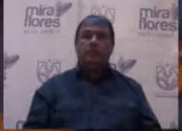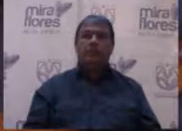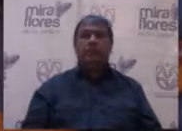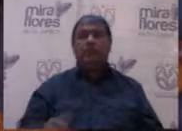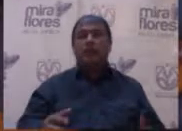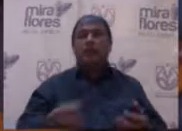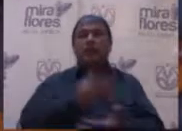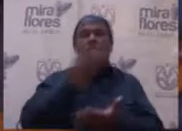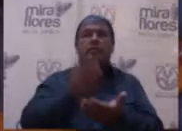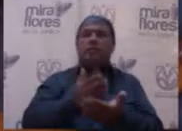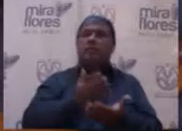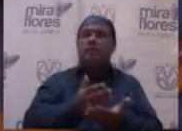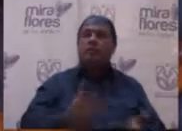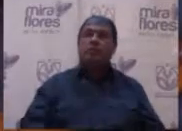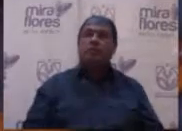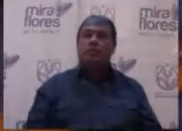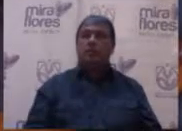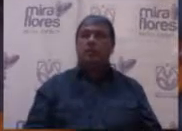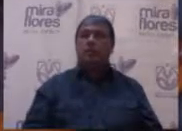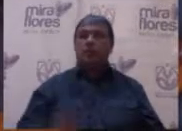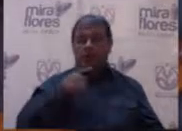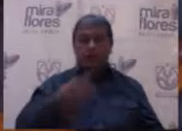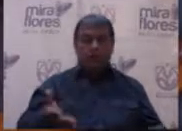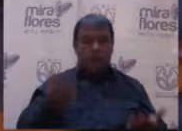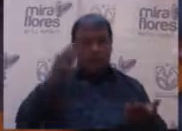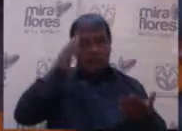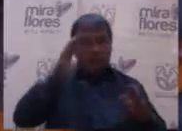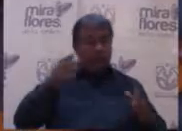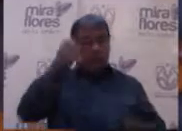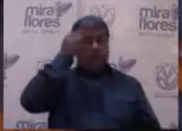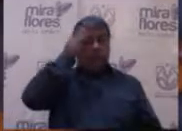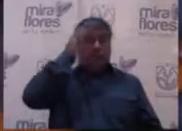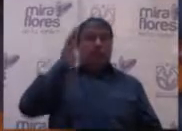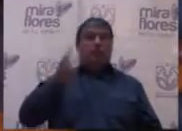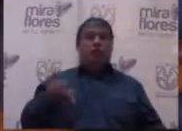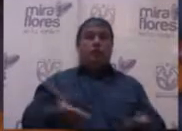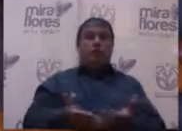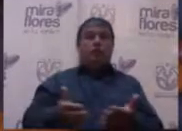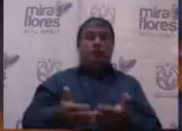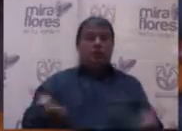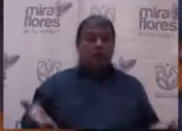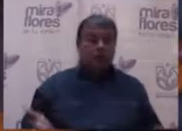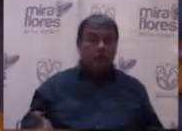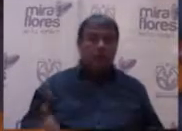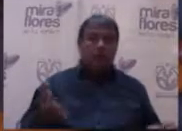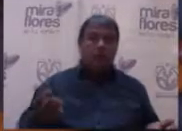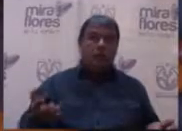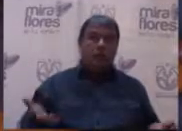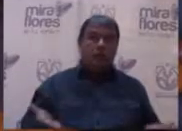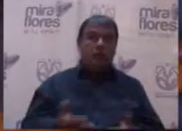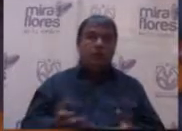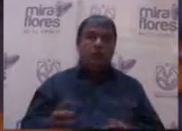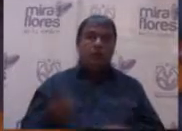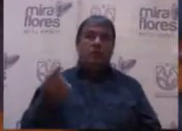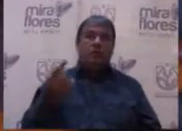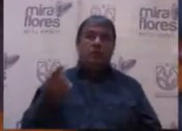El problema está en que, estoy seguro usted no se enteró de este caso, porque este es un caso exclusivamente